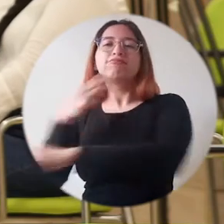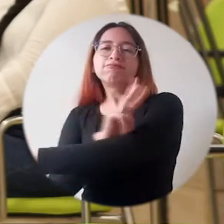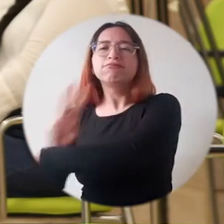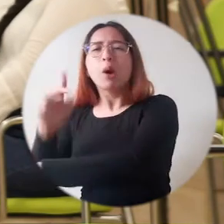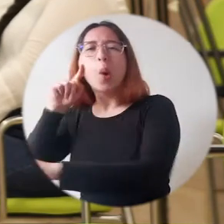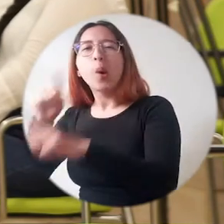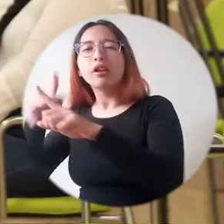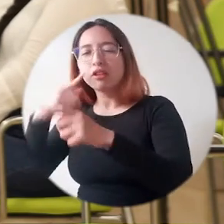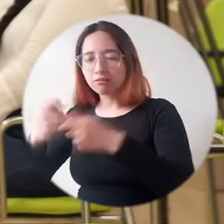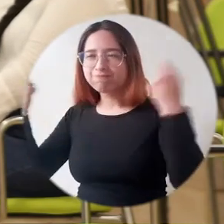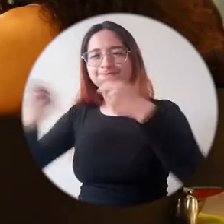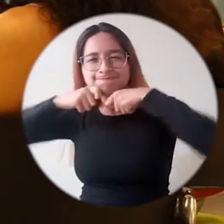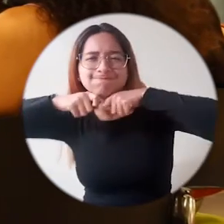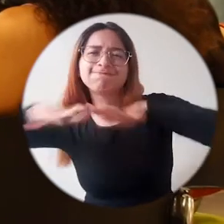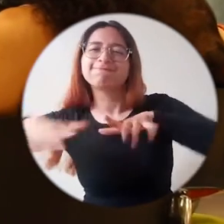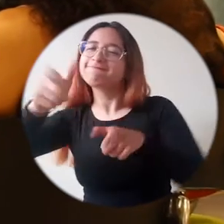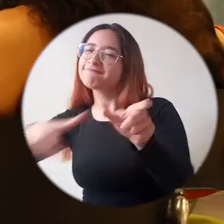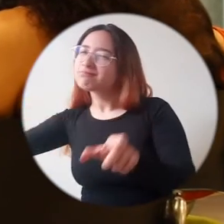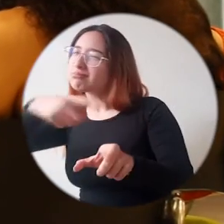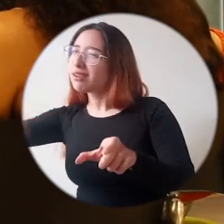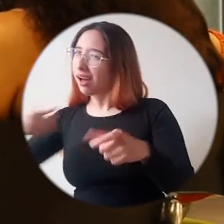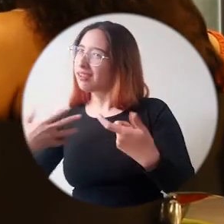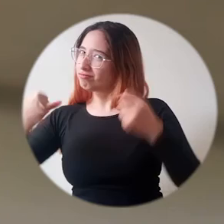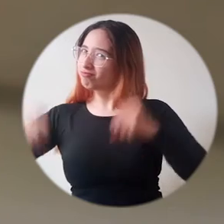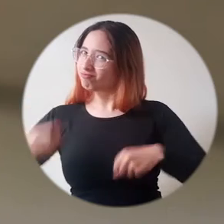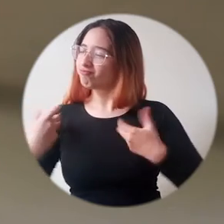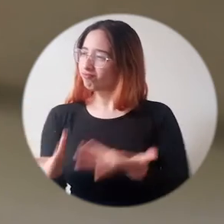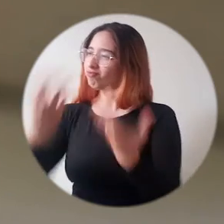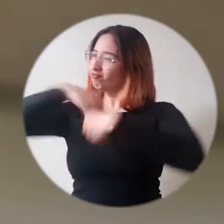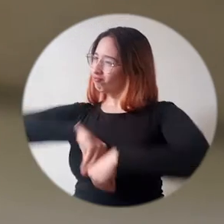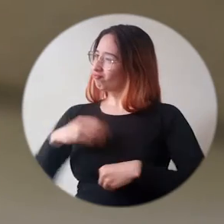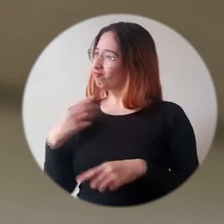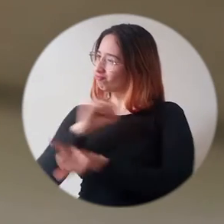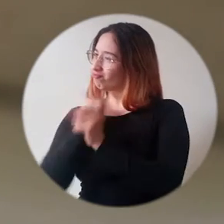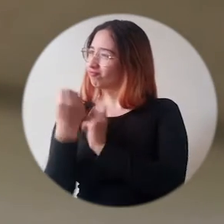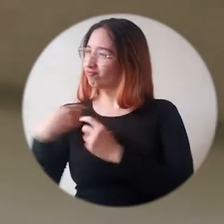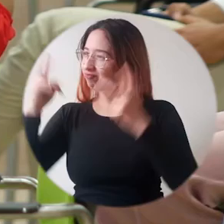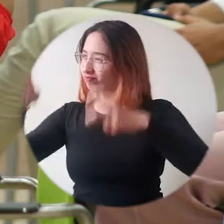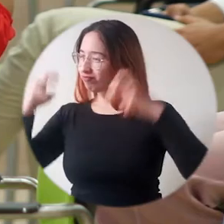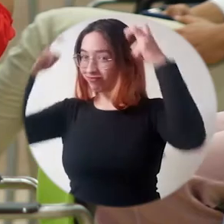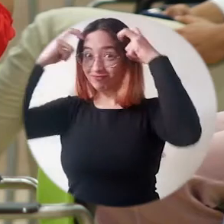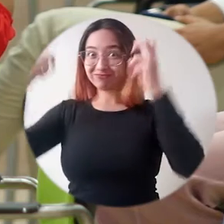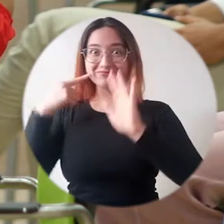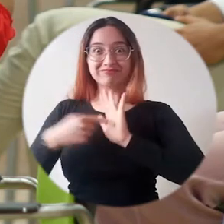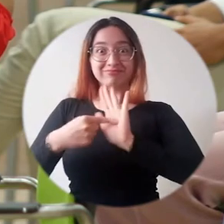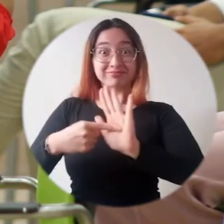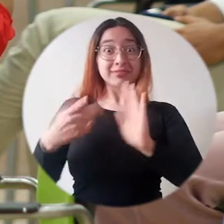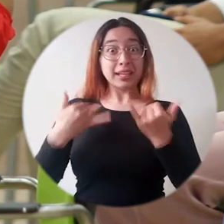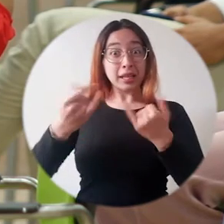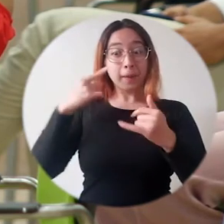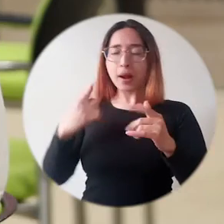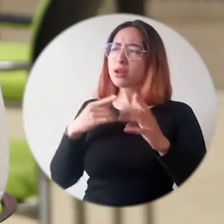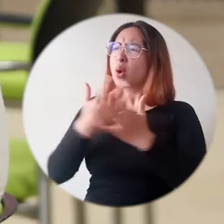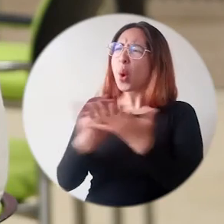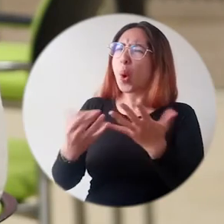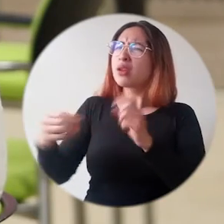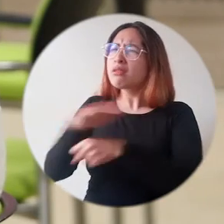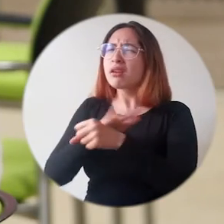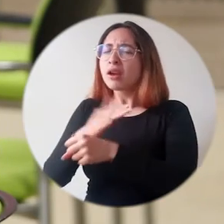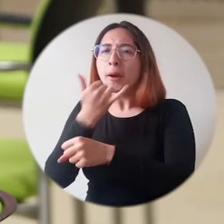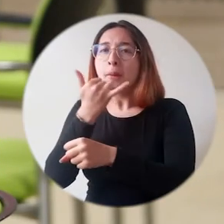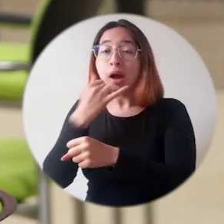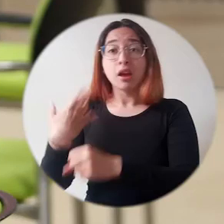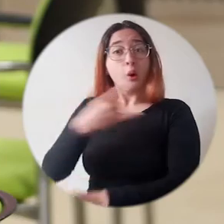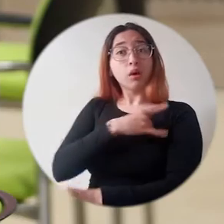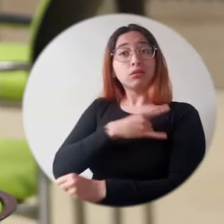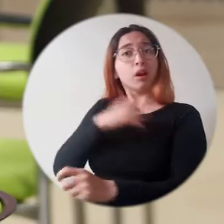alcanzara más personas y que finalmente cumplían la función la protección social del conocimiento e igualmente ratifica la función social de la universidad